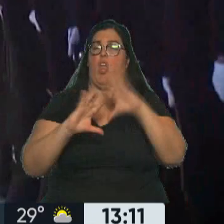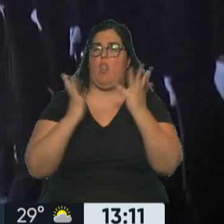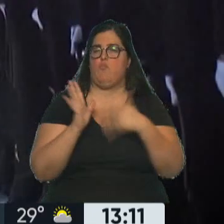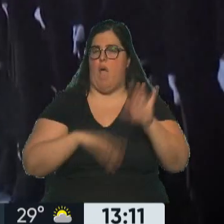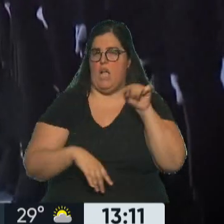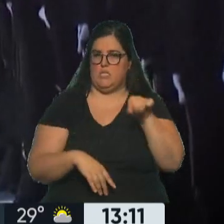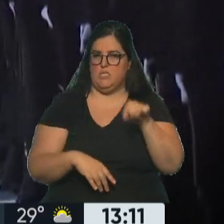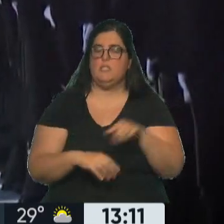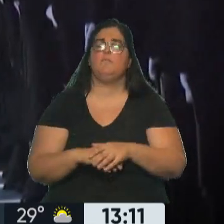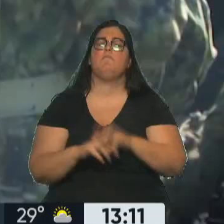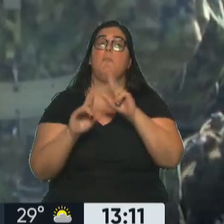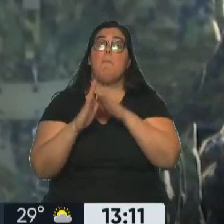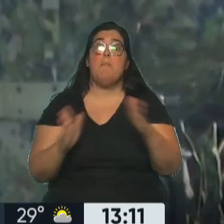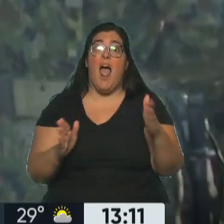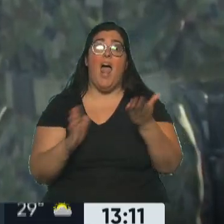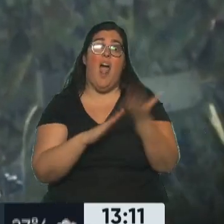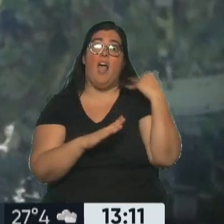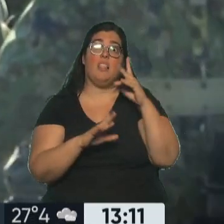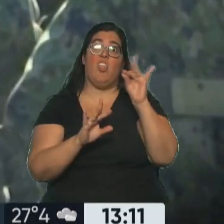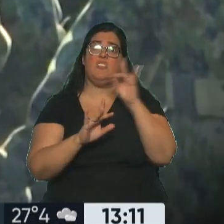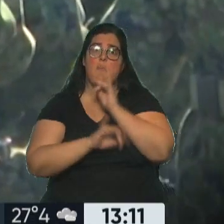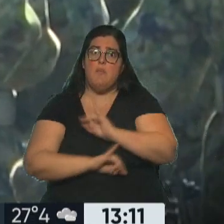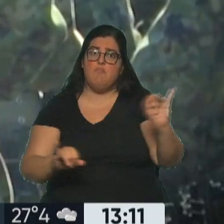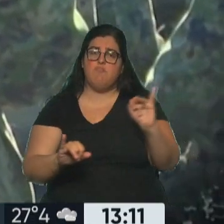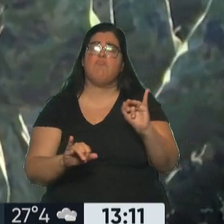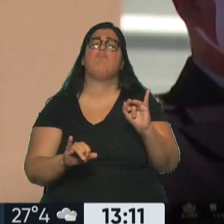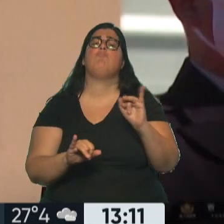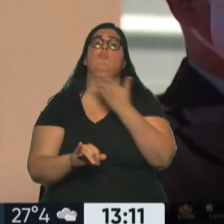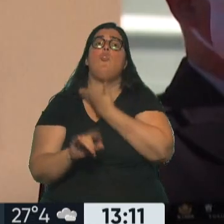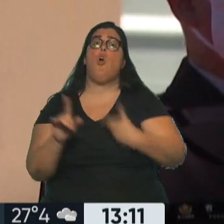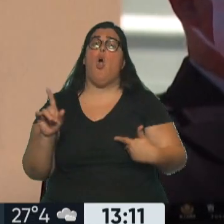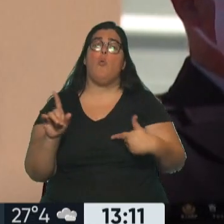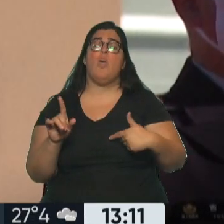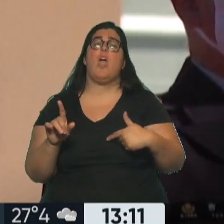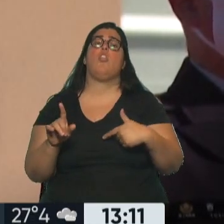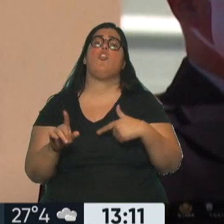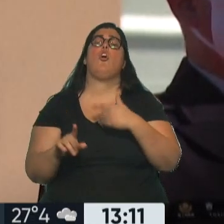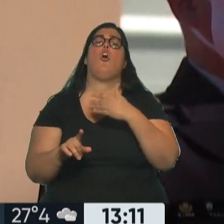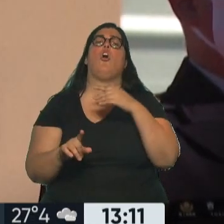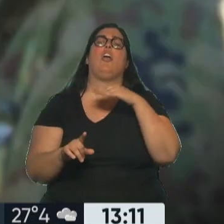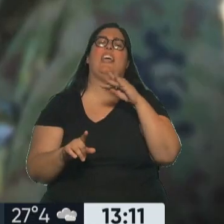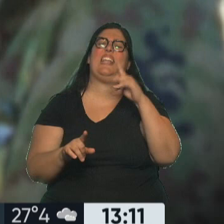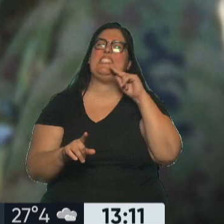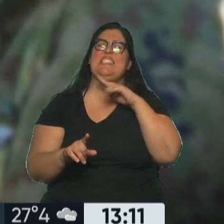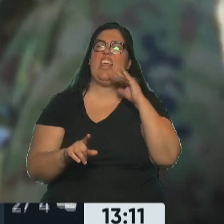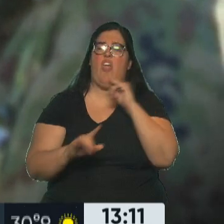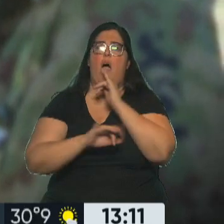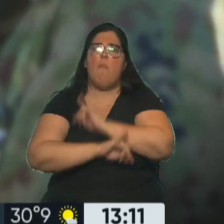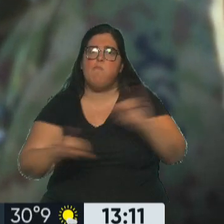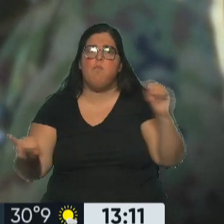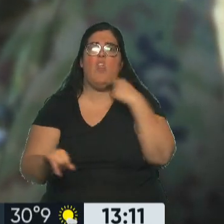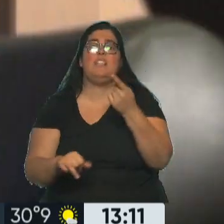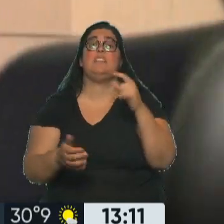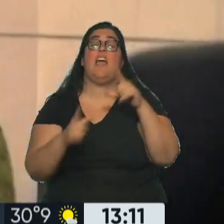Estos planes se conocieron a mediados de diciembre de 2022, cuando el gobierno del primer ministro Fumio Kishida reveló que el país